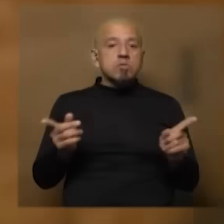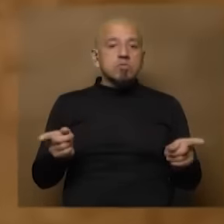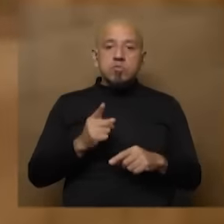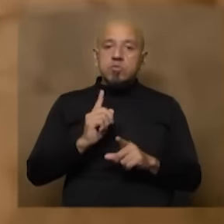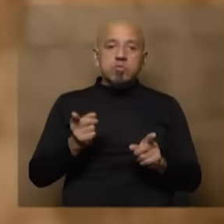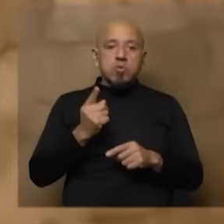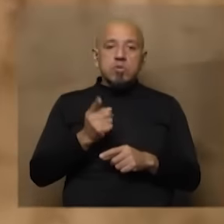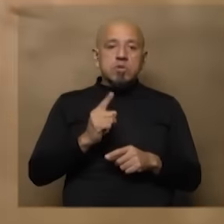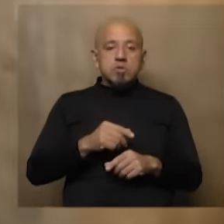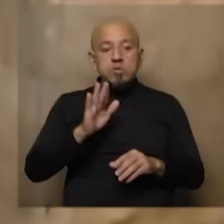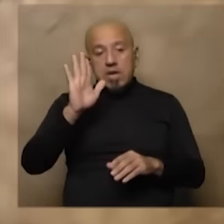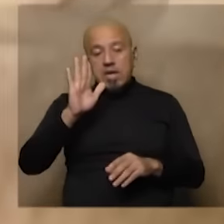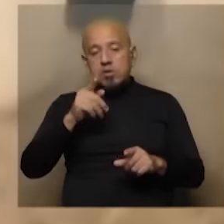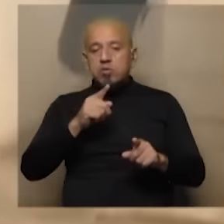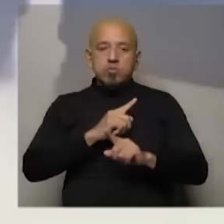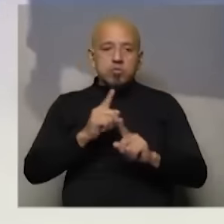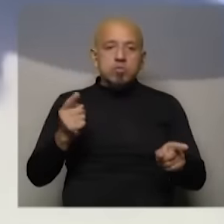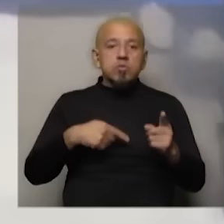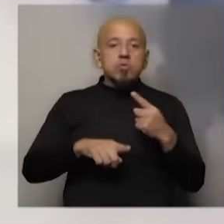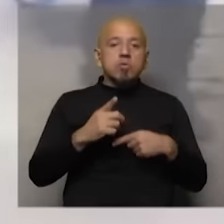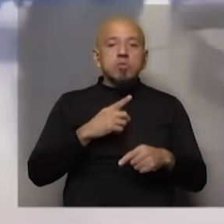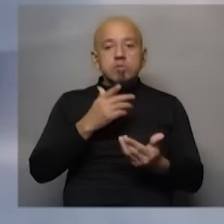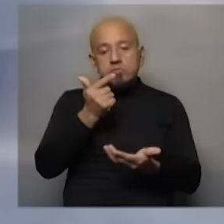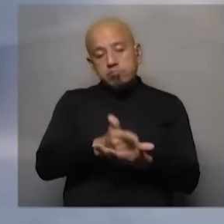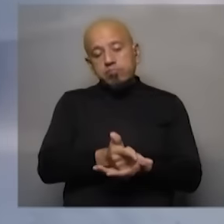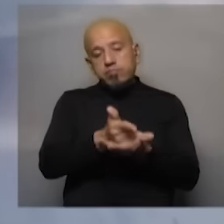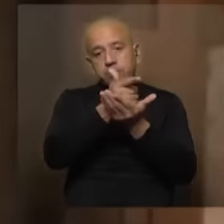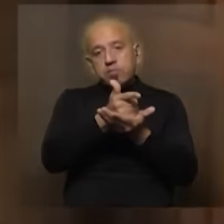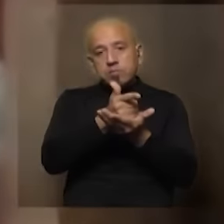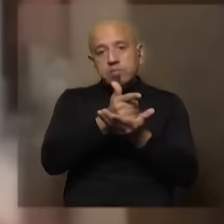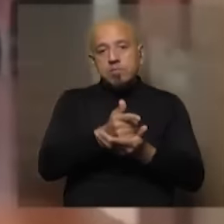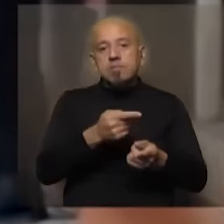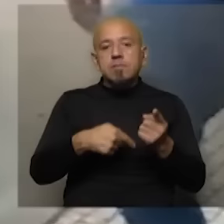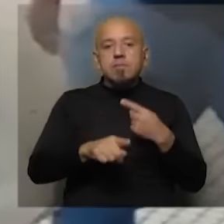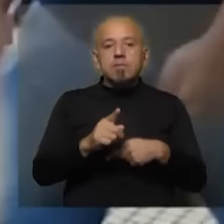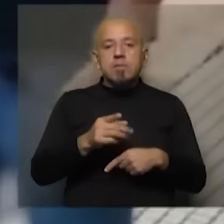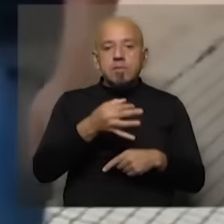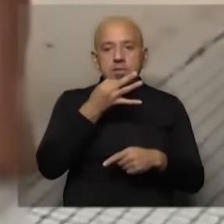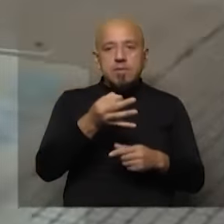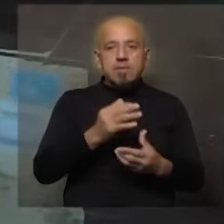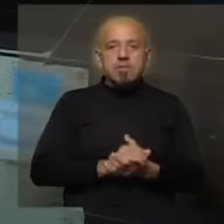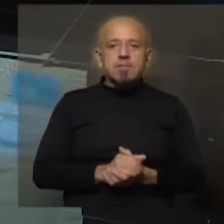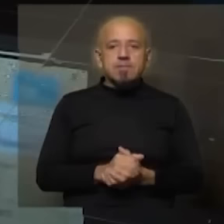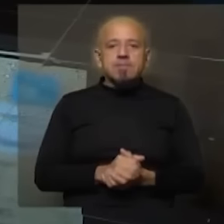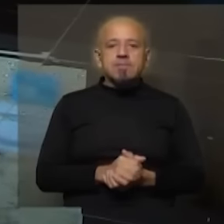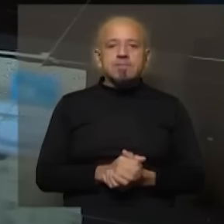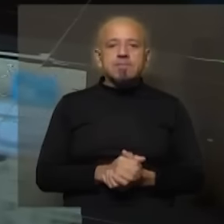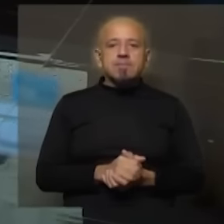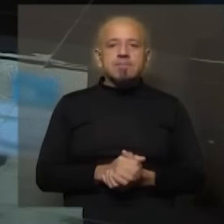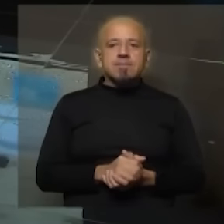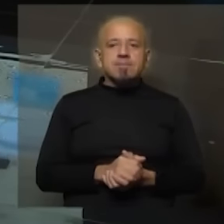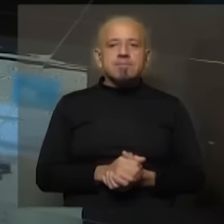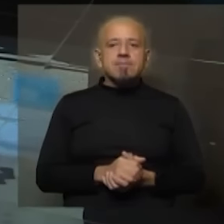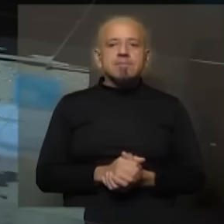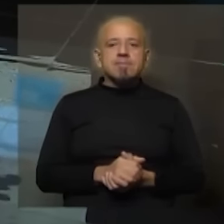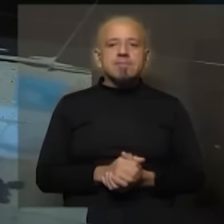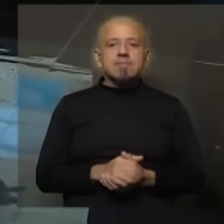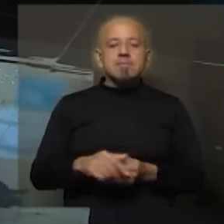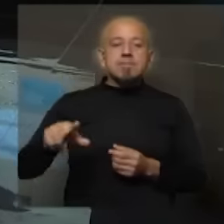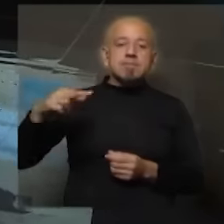obligados a dar la voz de alto antes de disparar, lo cual es una muy buena noticia, celebró Adorni. Hace un par de horas, un